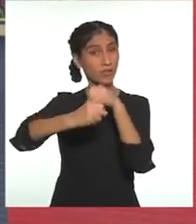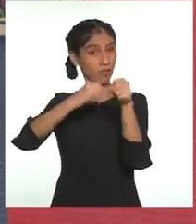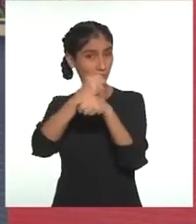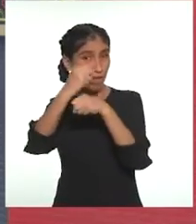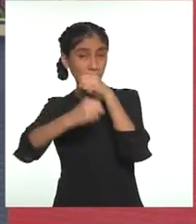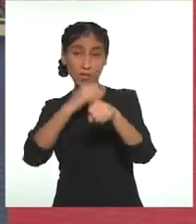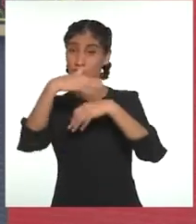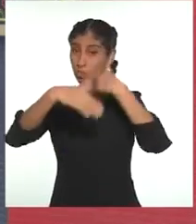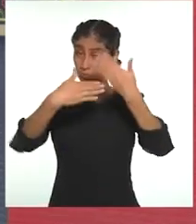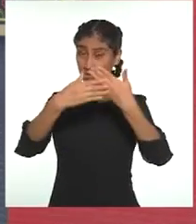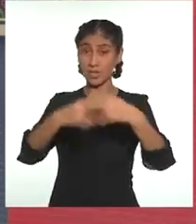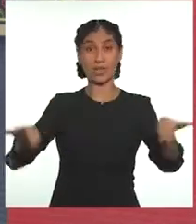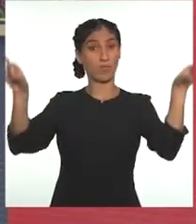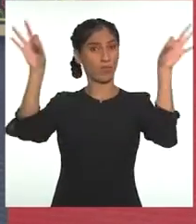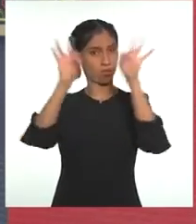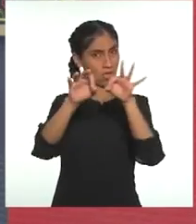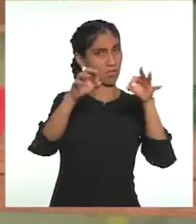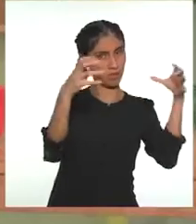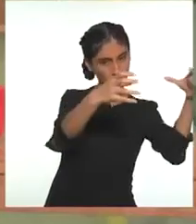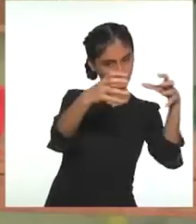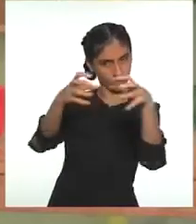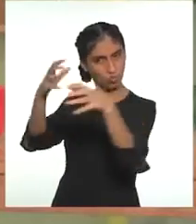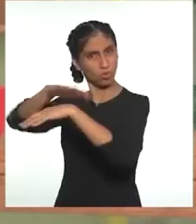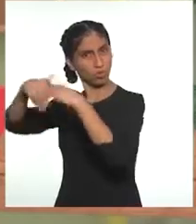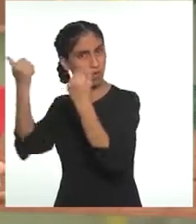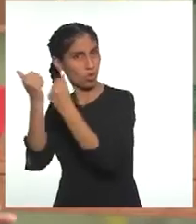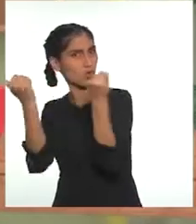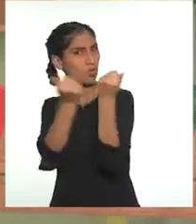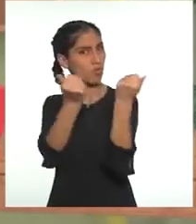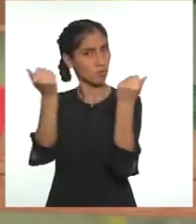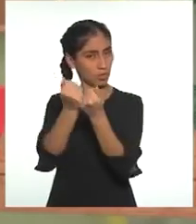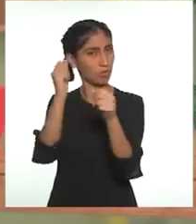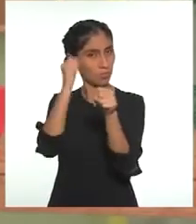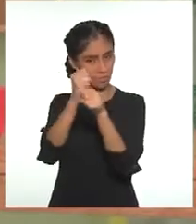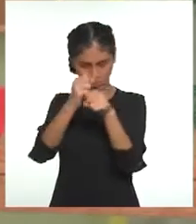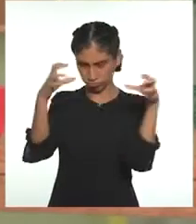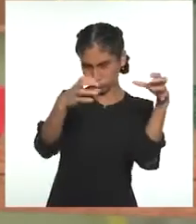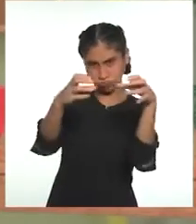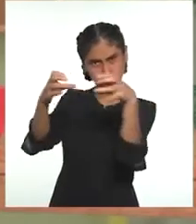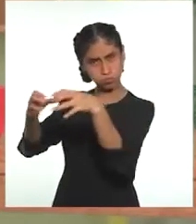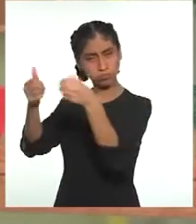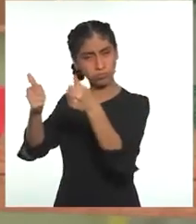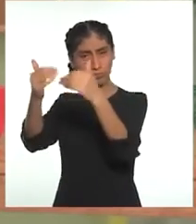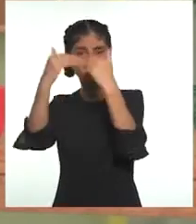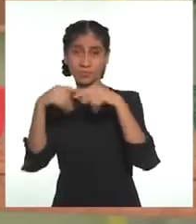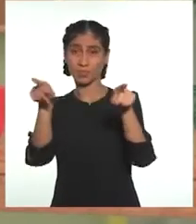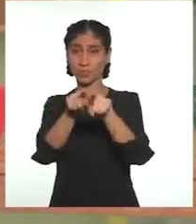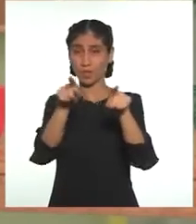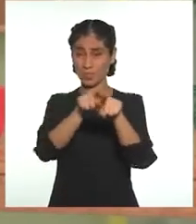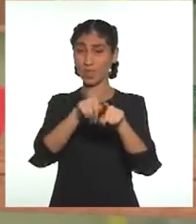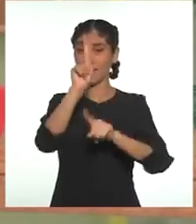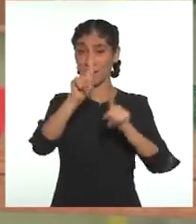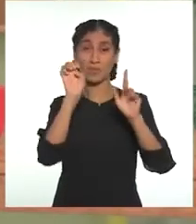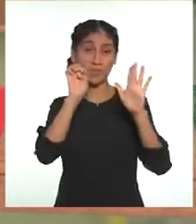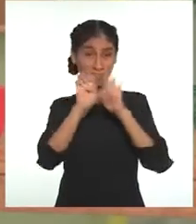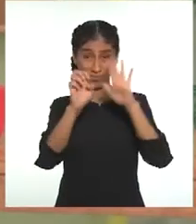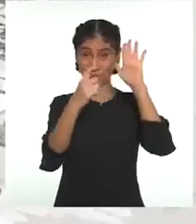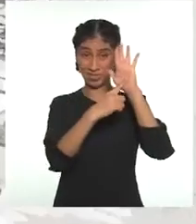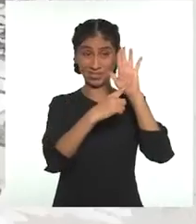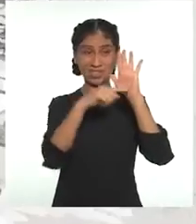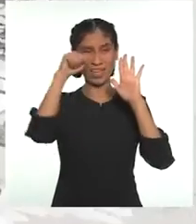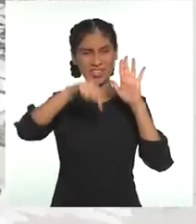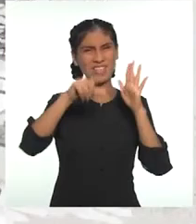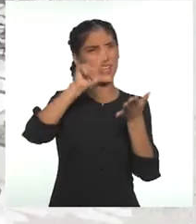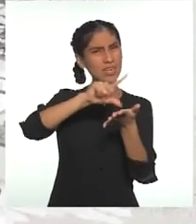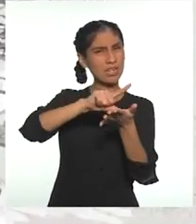son indispensables para salir de las crisis. Y hablando de trabajo en equipo, he traído unos ejemplos de cómo se organizaron en algunos distritos de